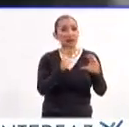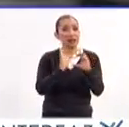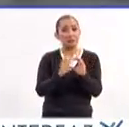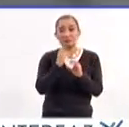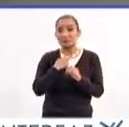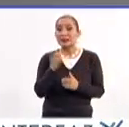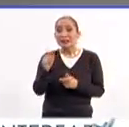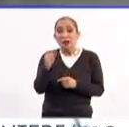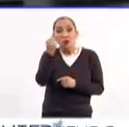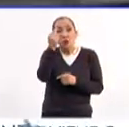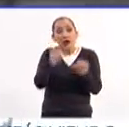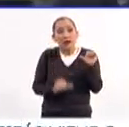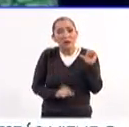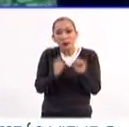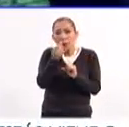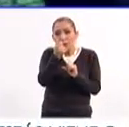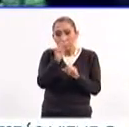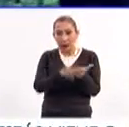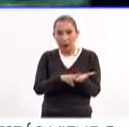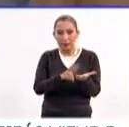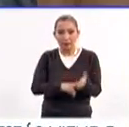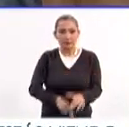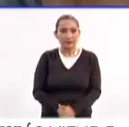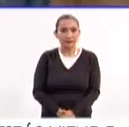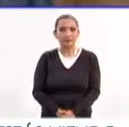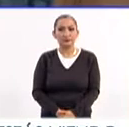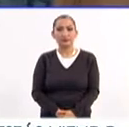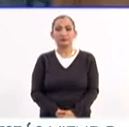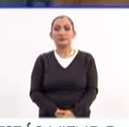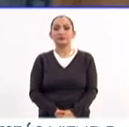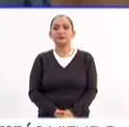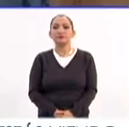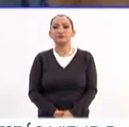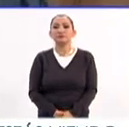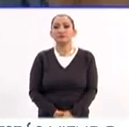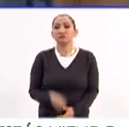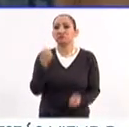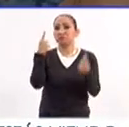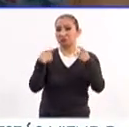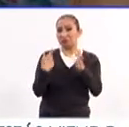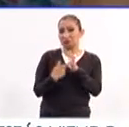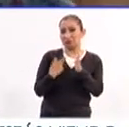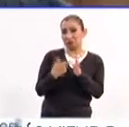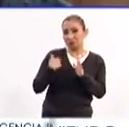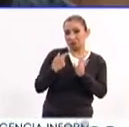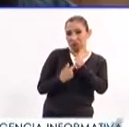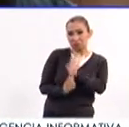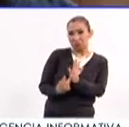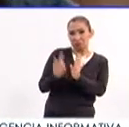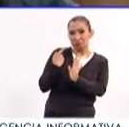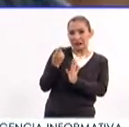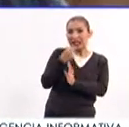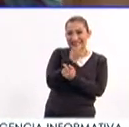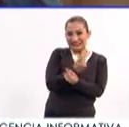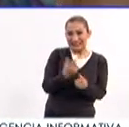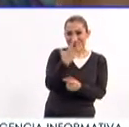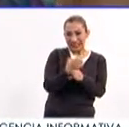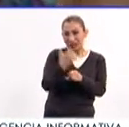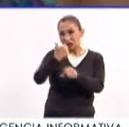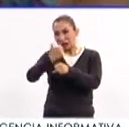cada acción, por pequeña que parezca, es valiosa. Because I sometimes teach presentations to kids